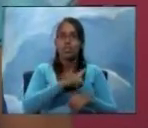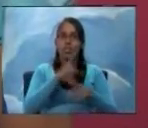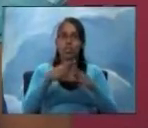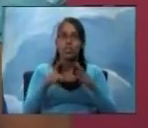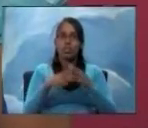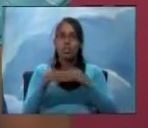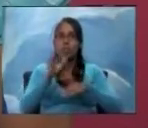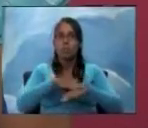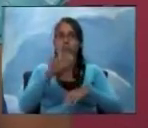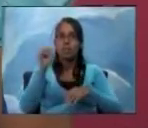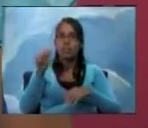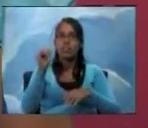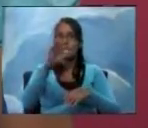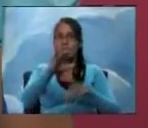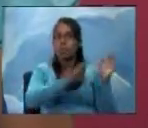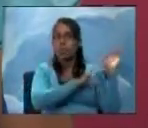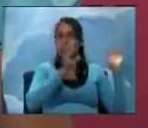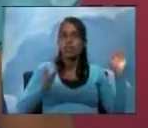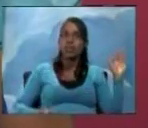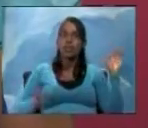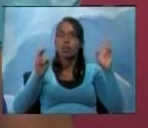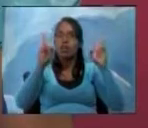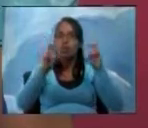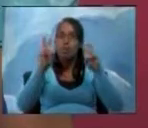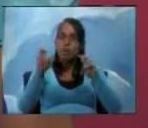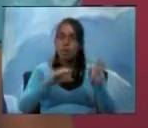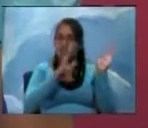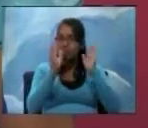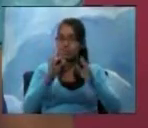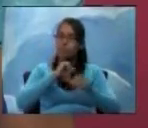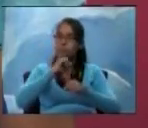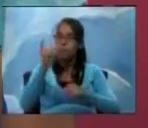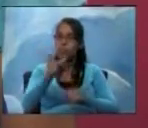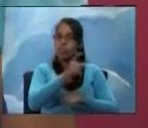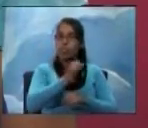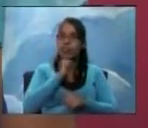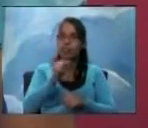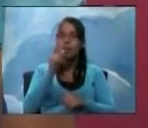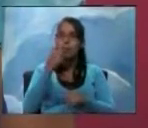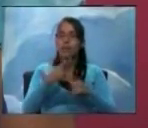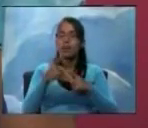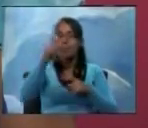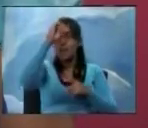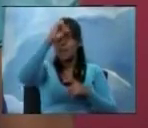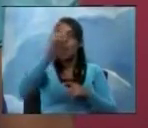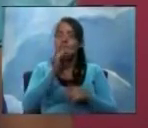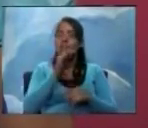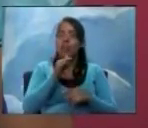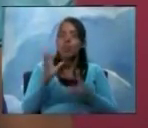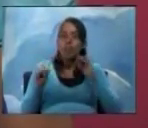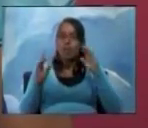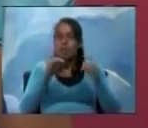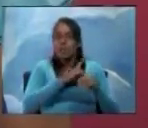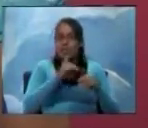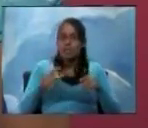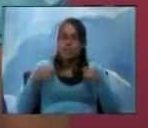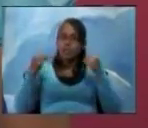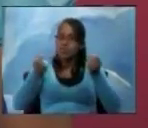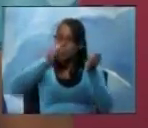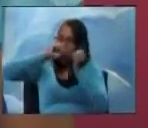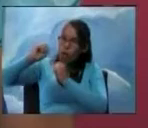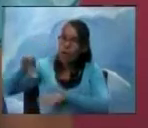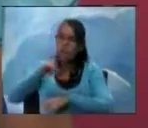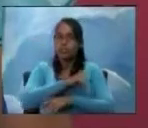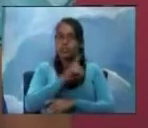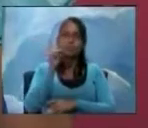¿Por qué? Porque si estamos en Cristo, nueva criatura es. Pero aquí en Efesios se nos habla que debemos despojarnos de la